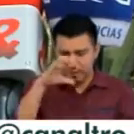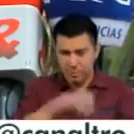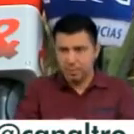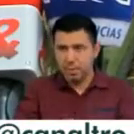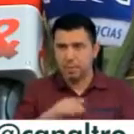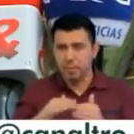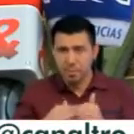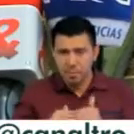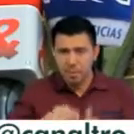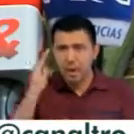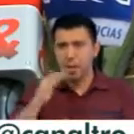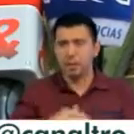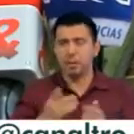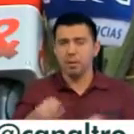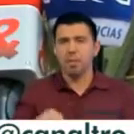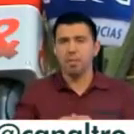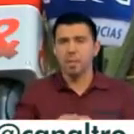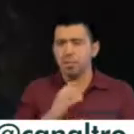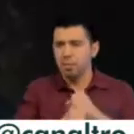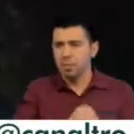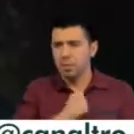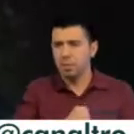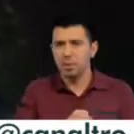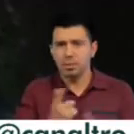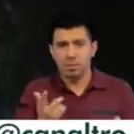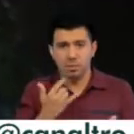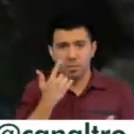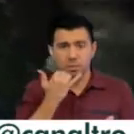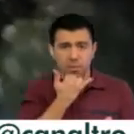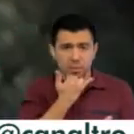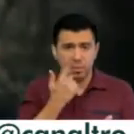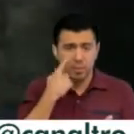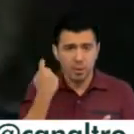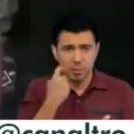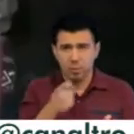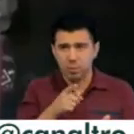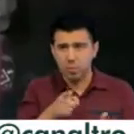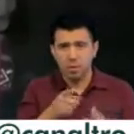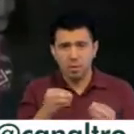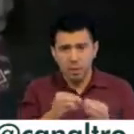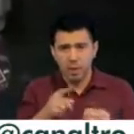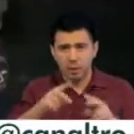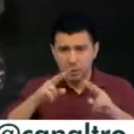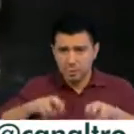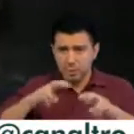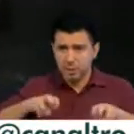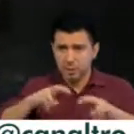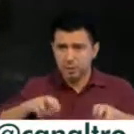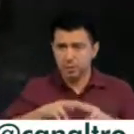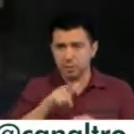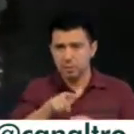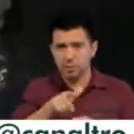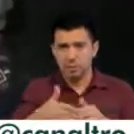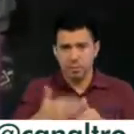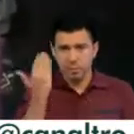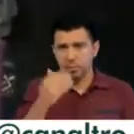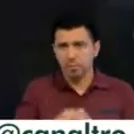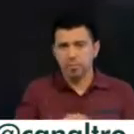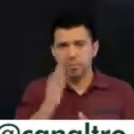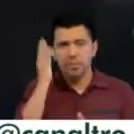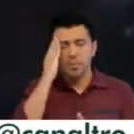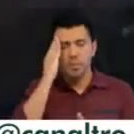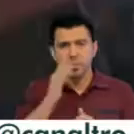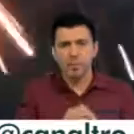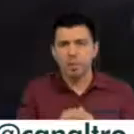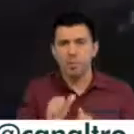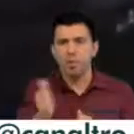también, y se está verificando a través de los actos investigativos que inician aquí también para tratar de determinar